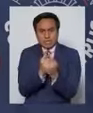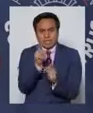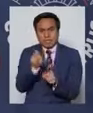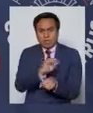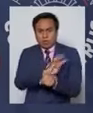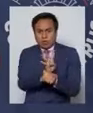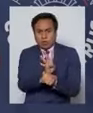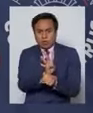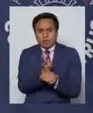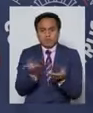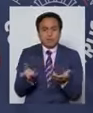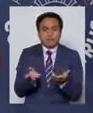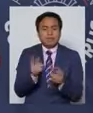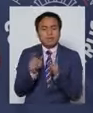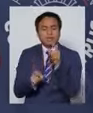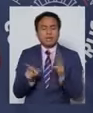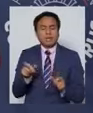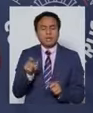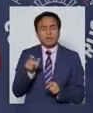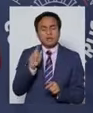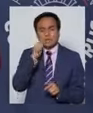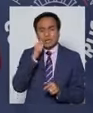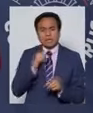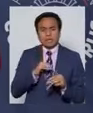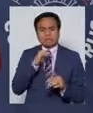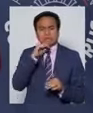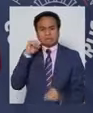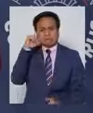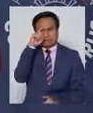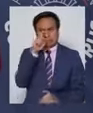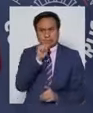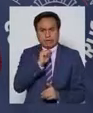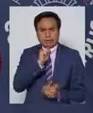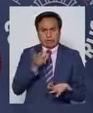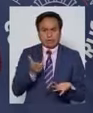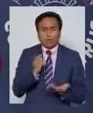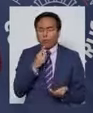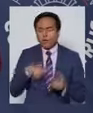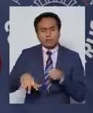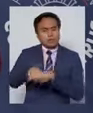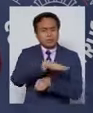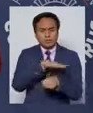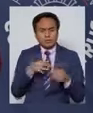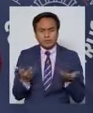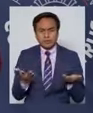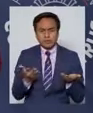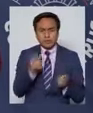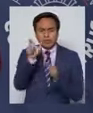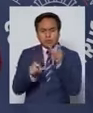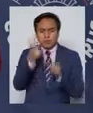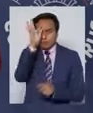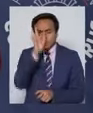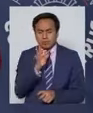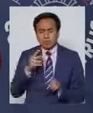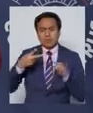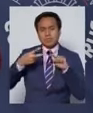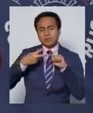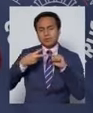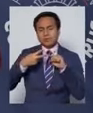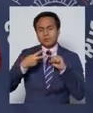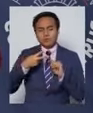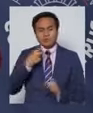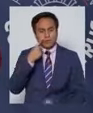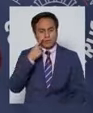COVID-19 y han señalado que la cantidad de personal podría estar llegando al límite. ¿Cuál es la situación con respecto a los funcionarios? Y segundo,